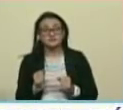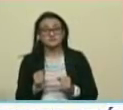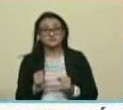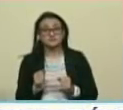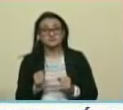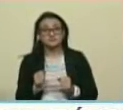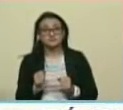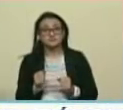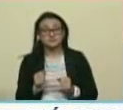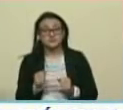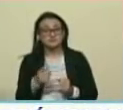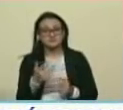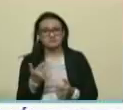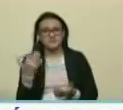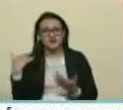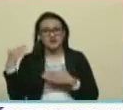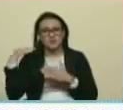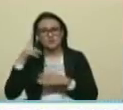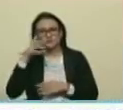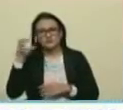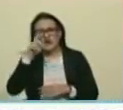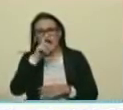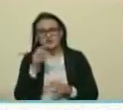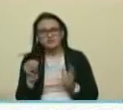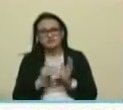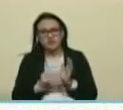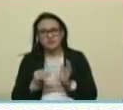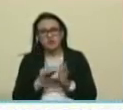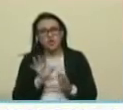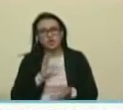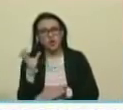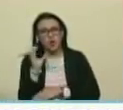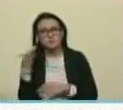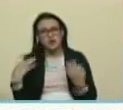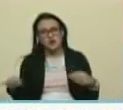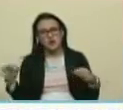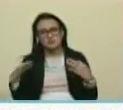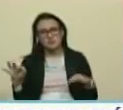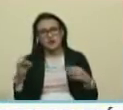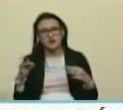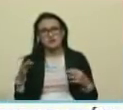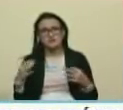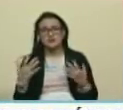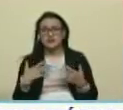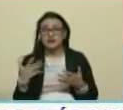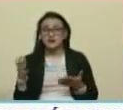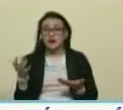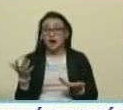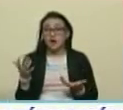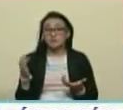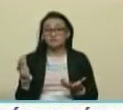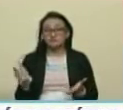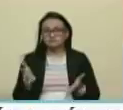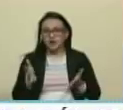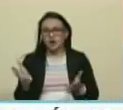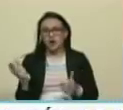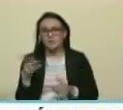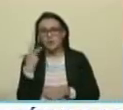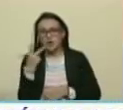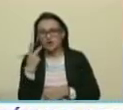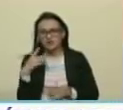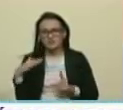han sido muy comunes en los últimos 100 años en la República de Colombia para tratar de conseguir fines políticos,